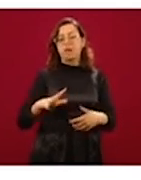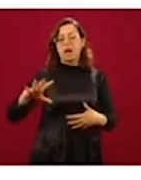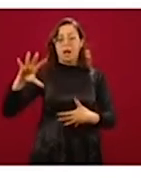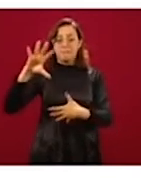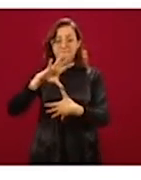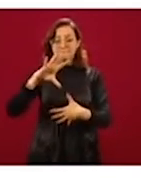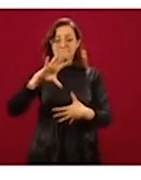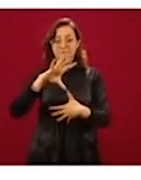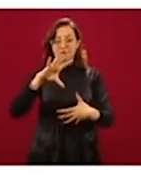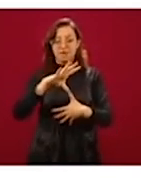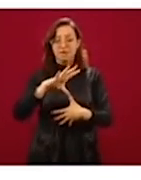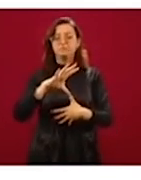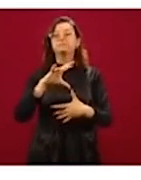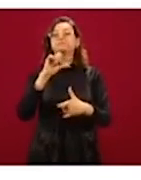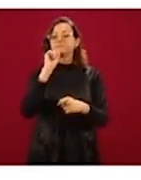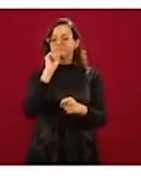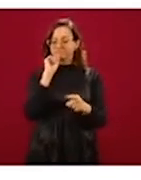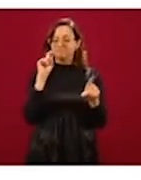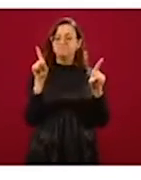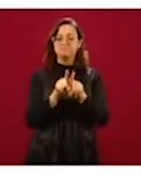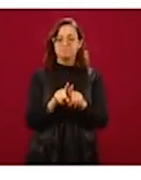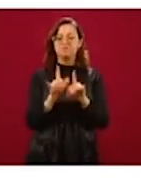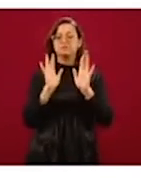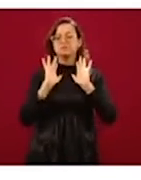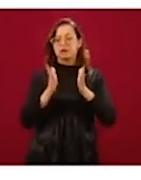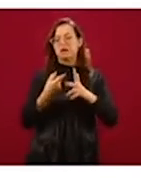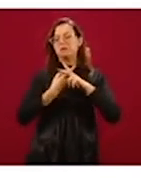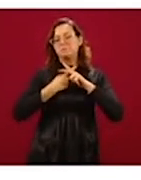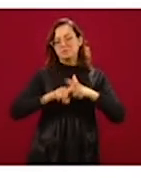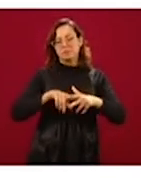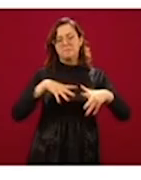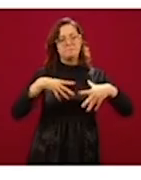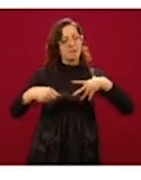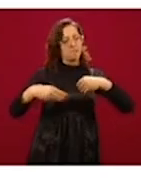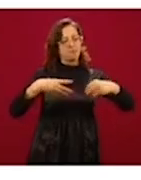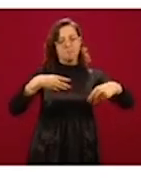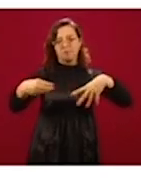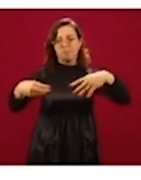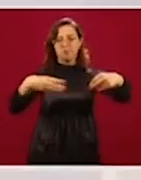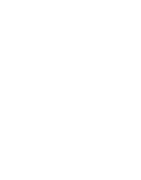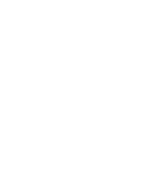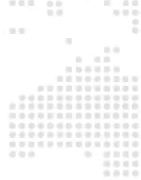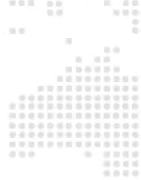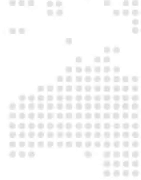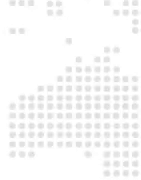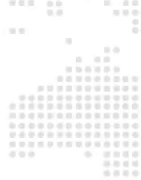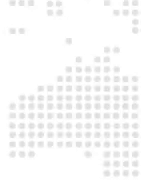ya también está teniendo una contribución importante a los casos.